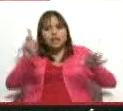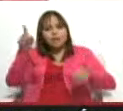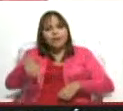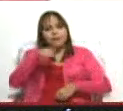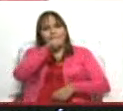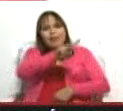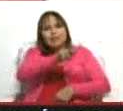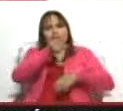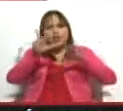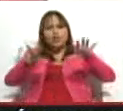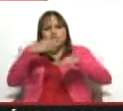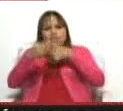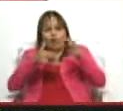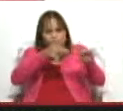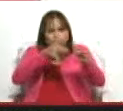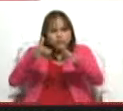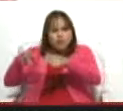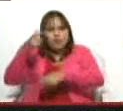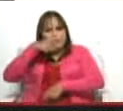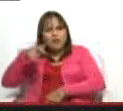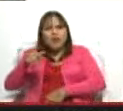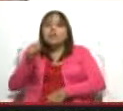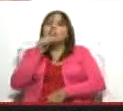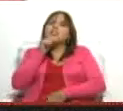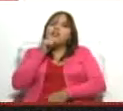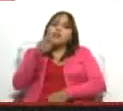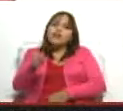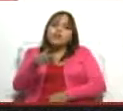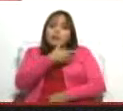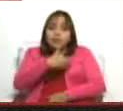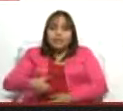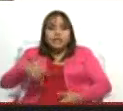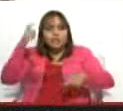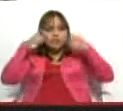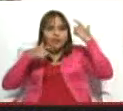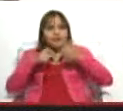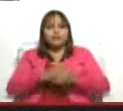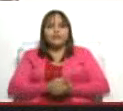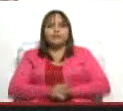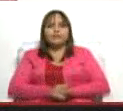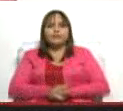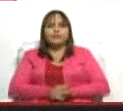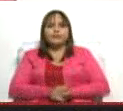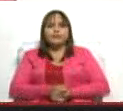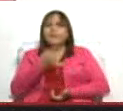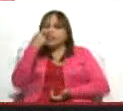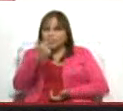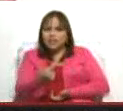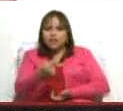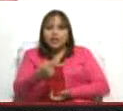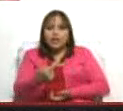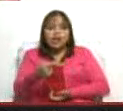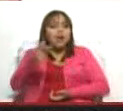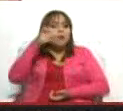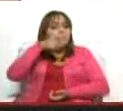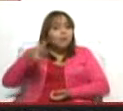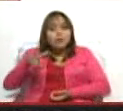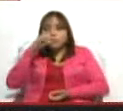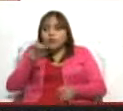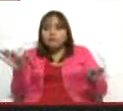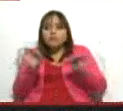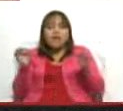pueblo. ¿Contra quién? El comandante Chávez inclusive iba más allá. No, el comandante Chávez dice que el pueblo, ante no tener nada más,